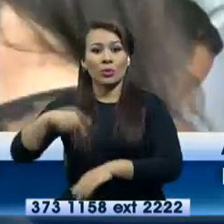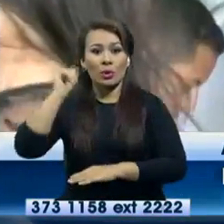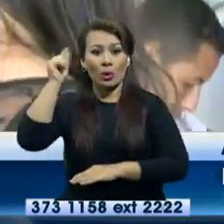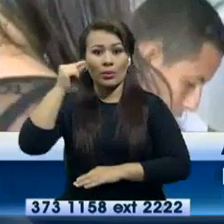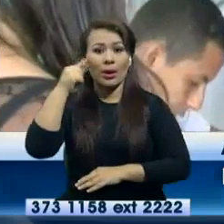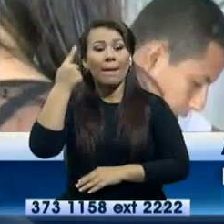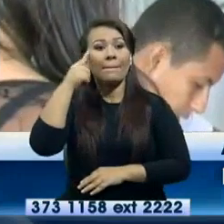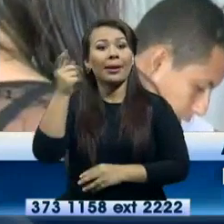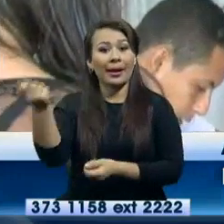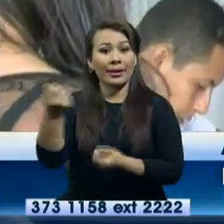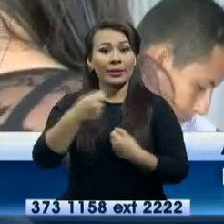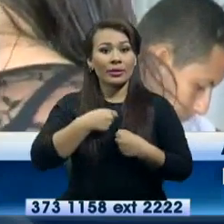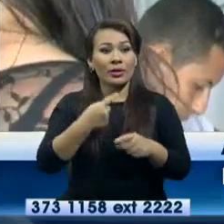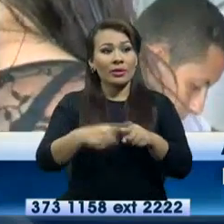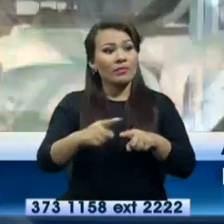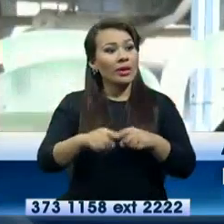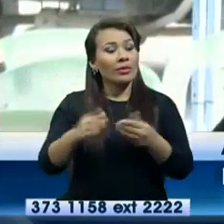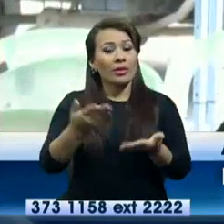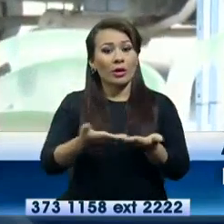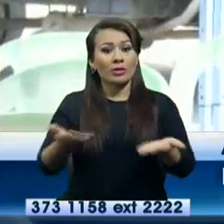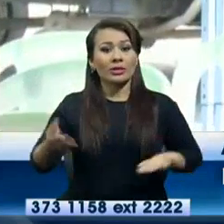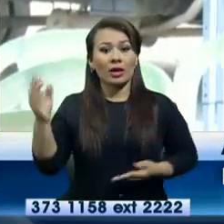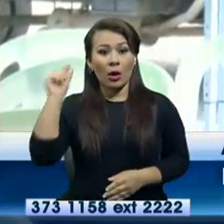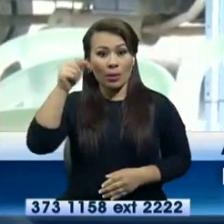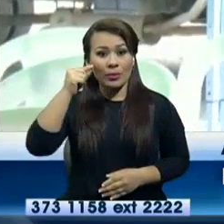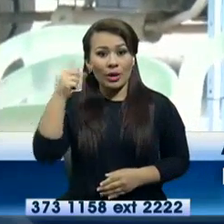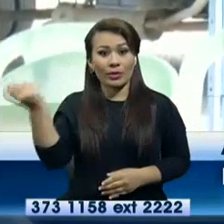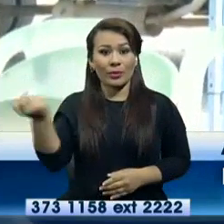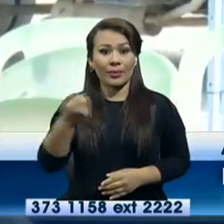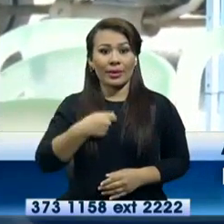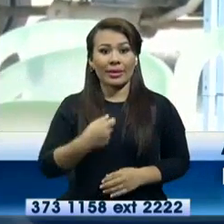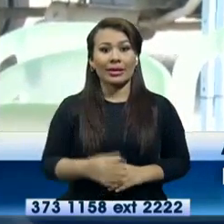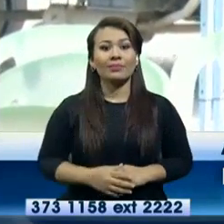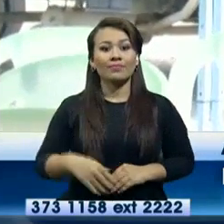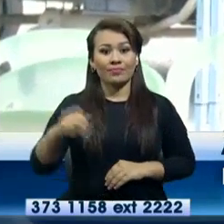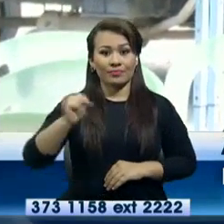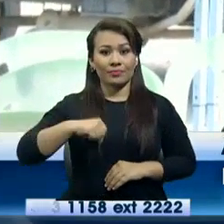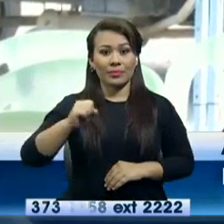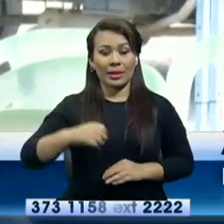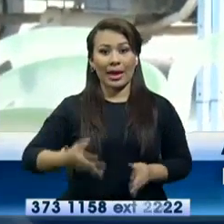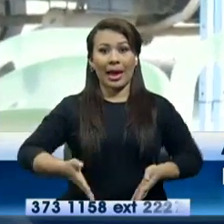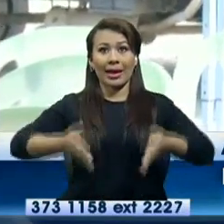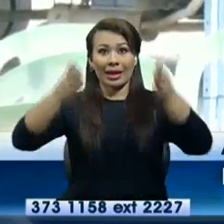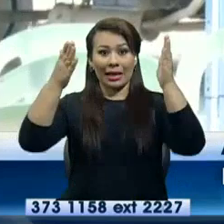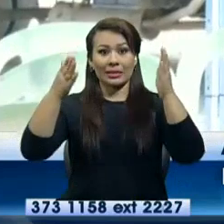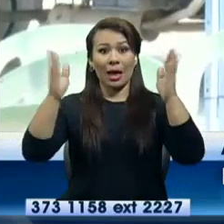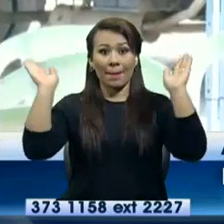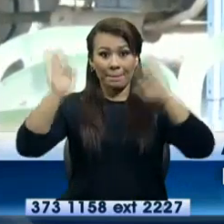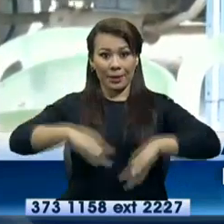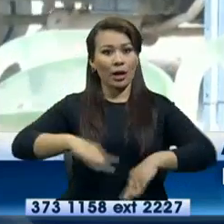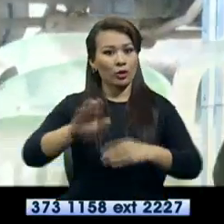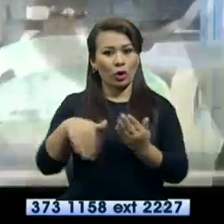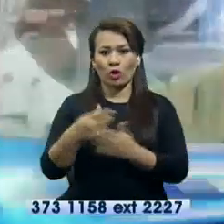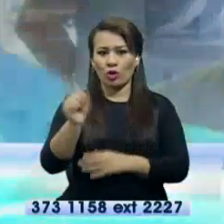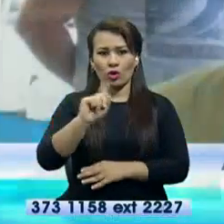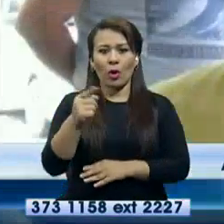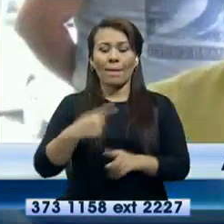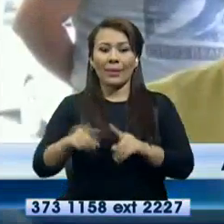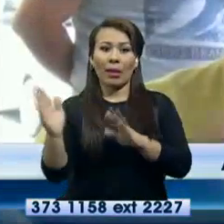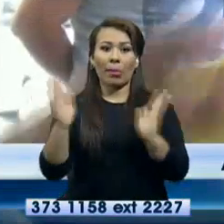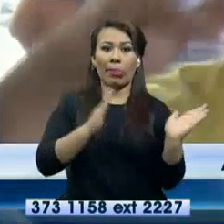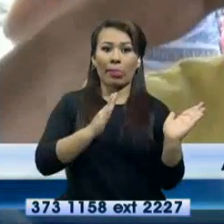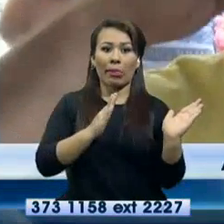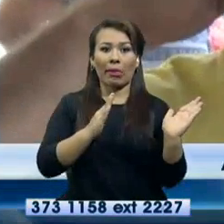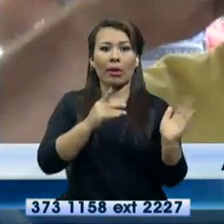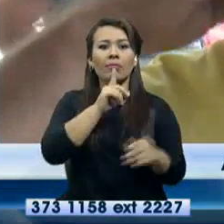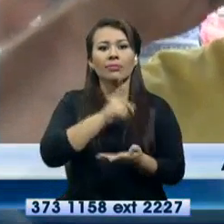recibir los beneficios que el gobierno ofreció. Claro, la casa no se cayó completamente, pero se quedó virada porque tuvimos que tumbar. Pero era de casa de calle. Mi casa